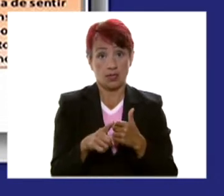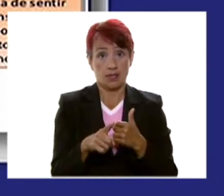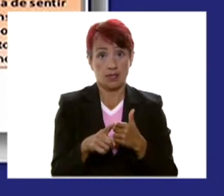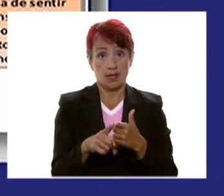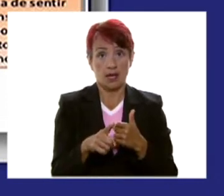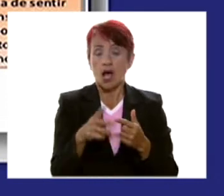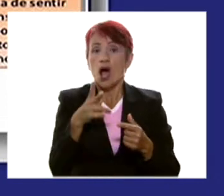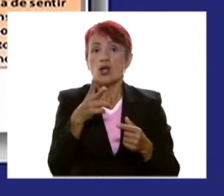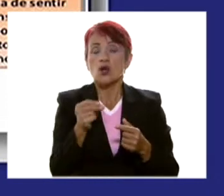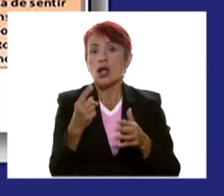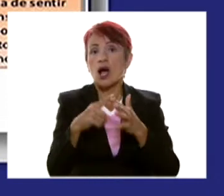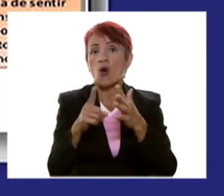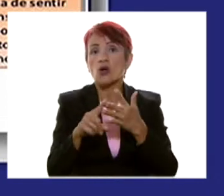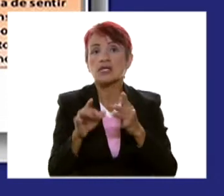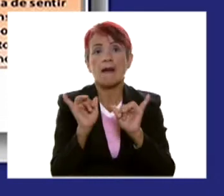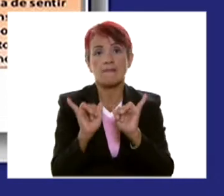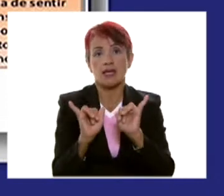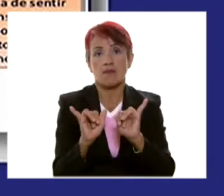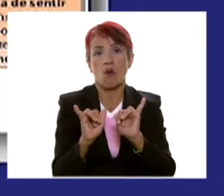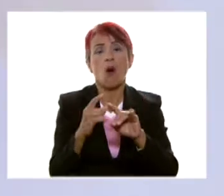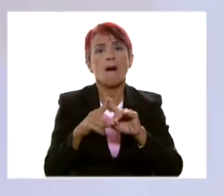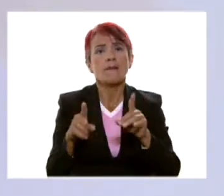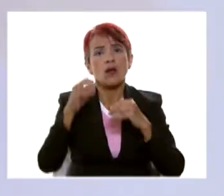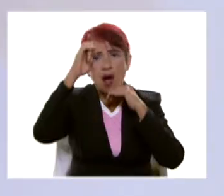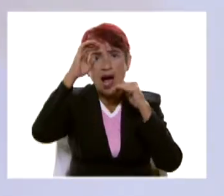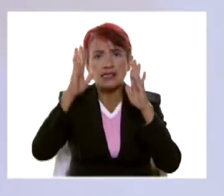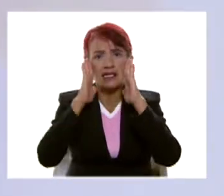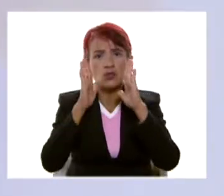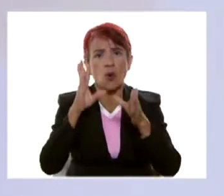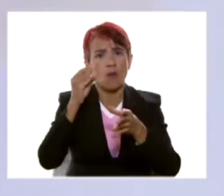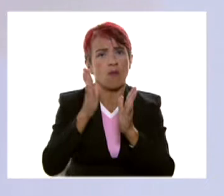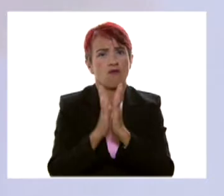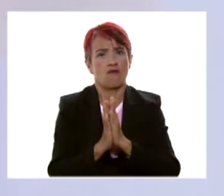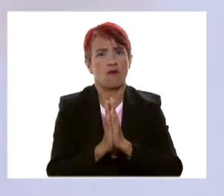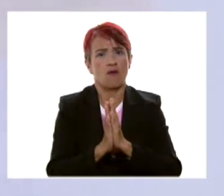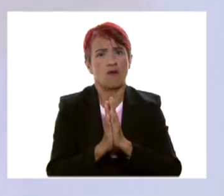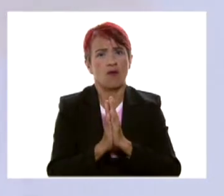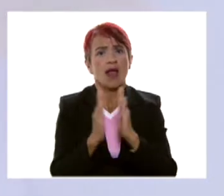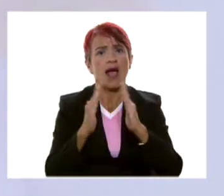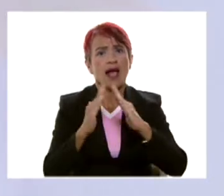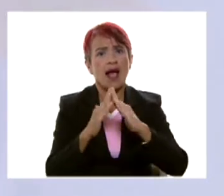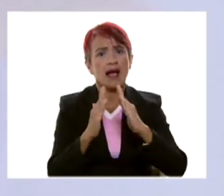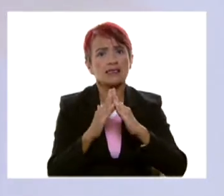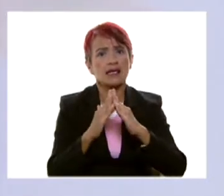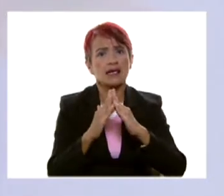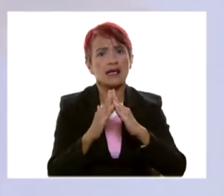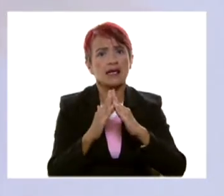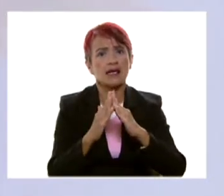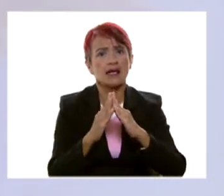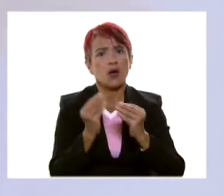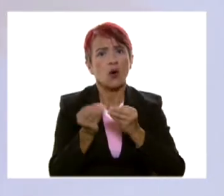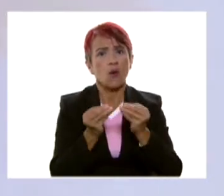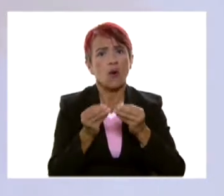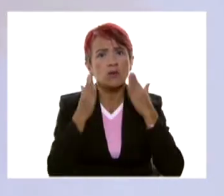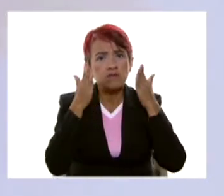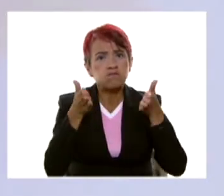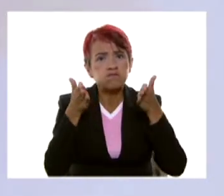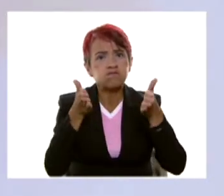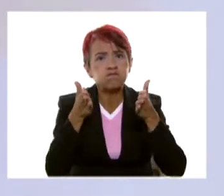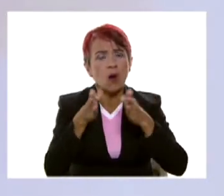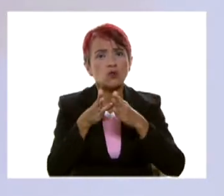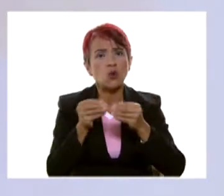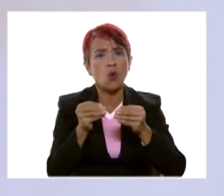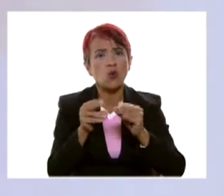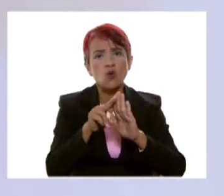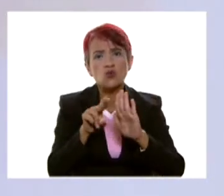y no al objeto en sí mismo. Pero quiero que presten atención allá a casa porque les voy a dar unos tips o unas recomendaciones a la hora de emitir